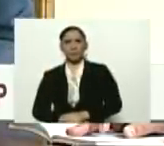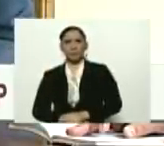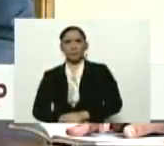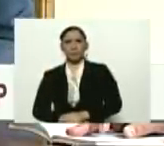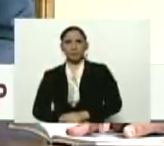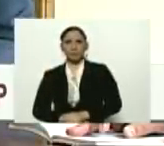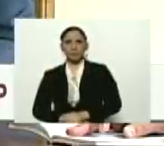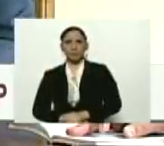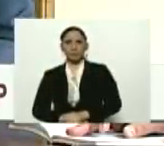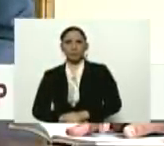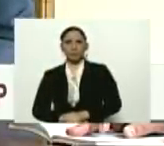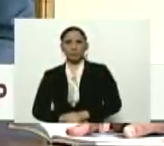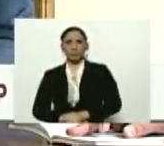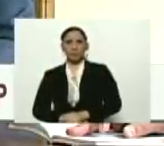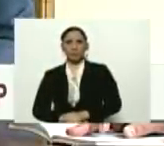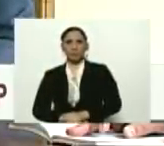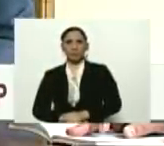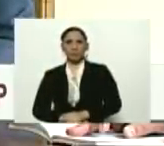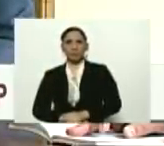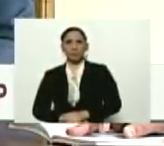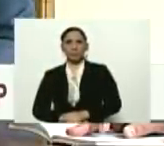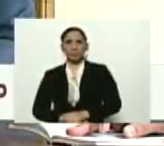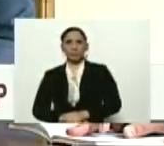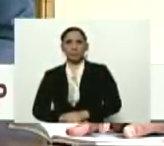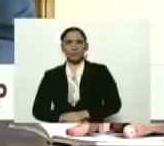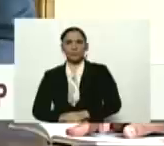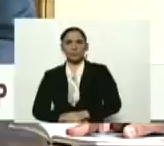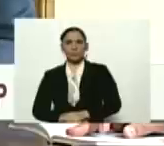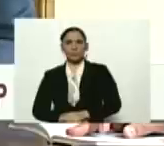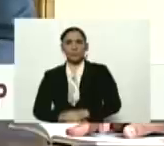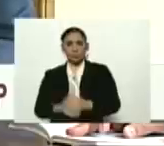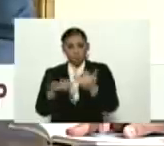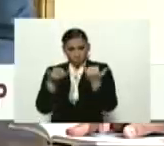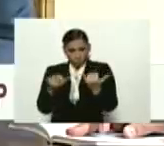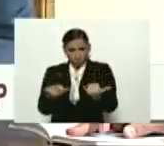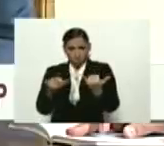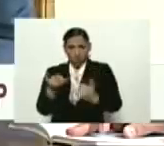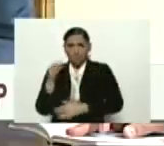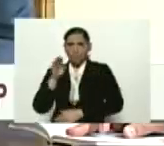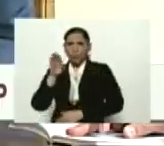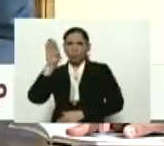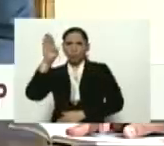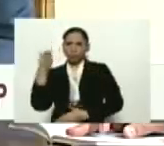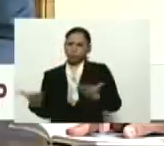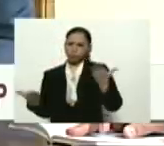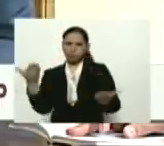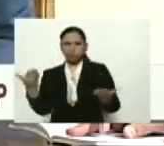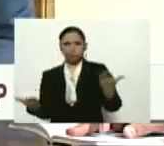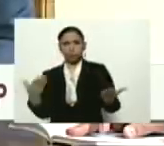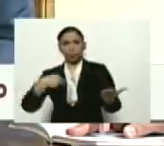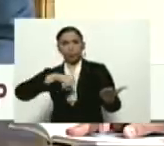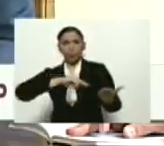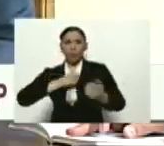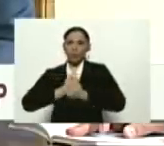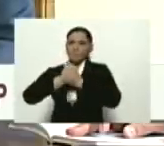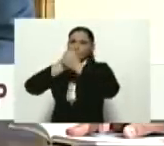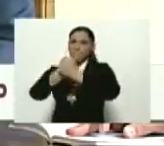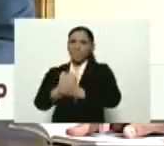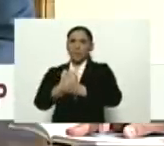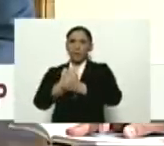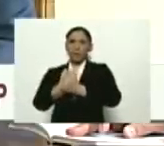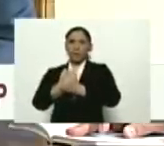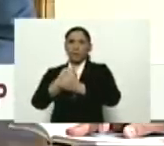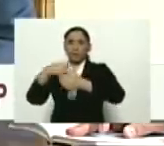una visual sobre el presente y el futuro de nuestra amada región de